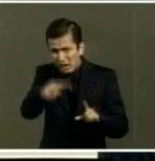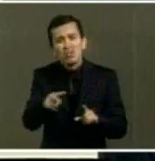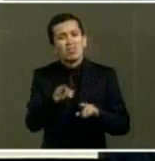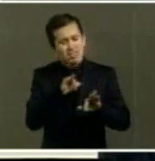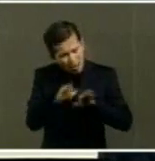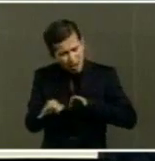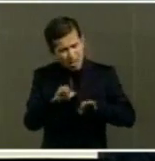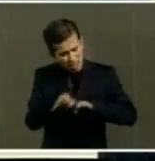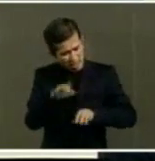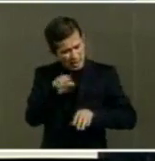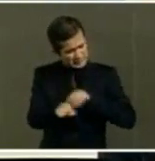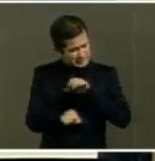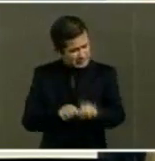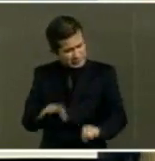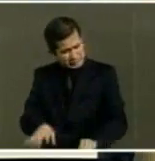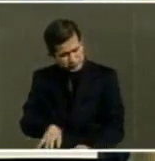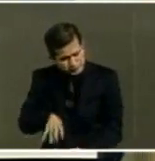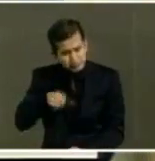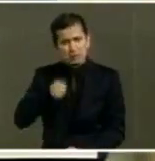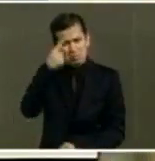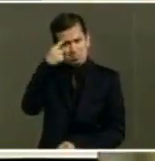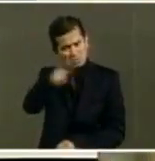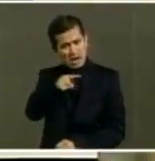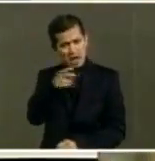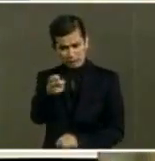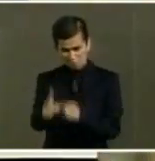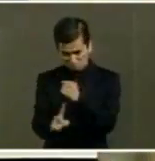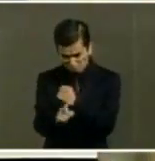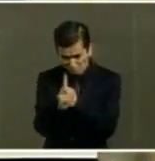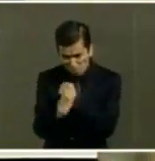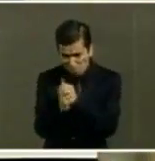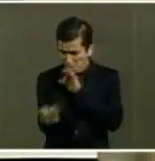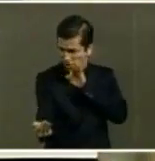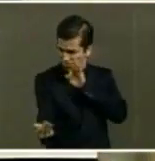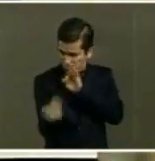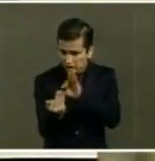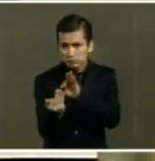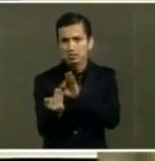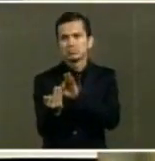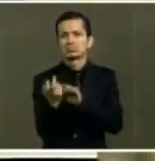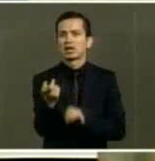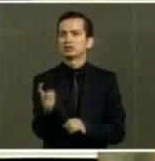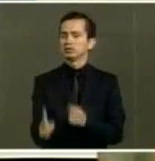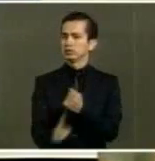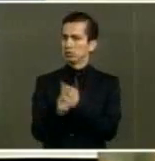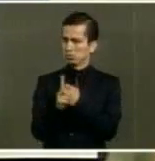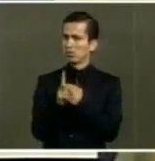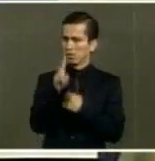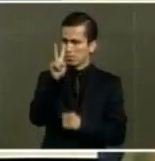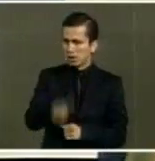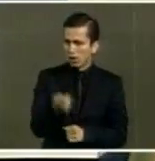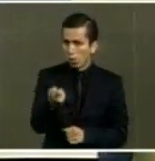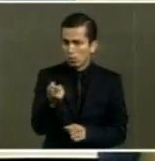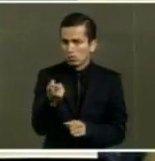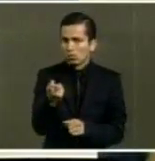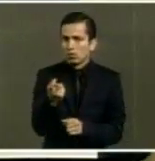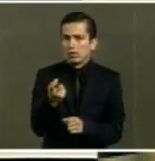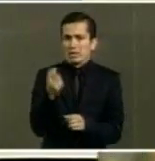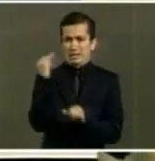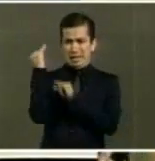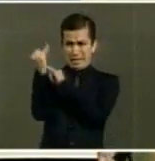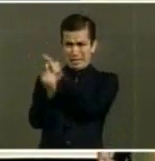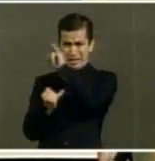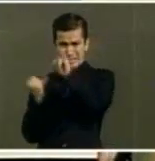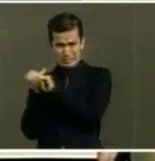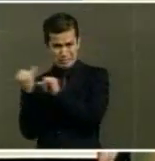Estado organizado para hacer frente a un problema que, por otro lado, es un desafío de carácter